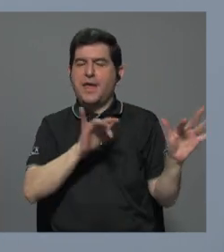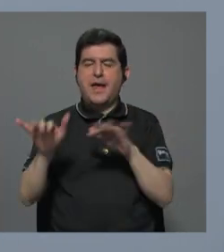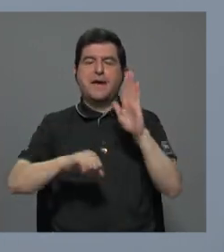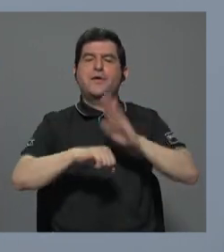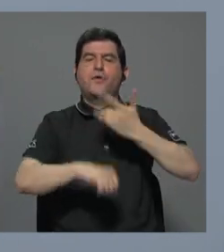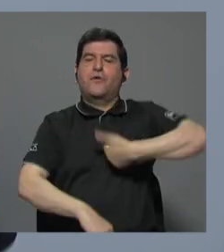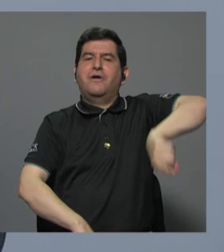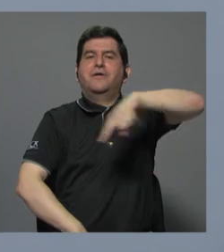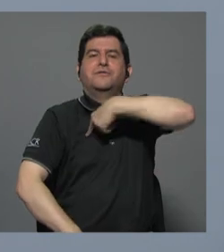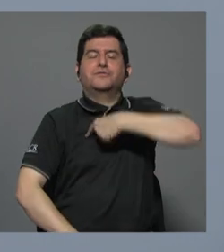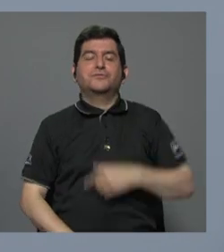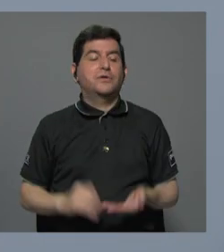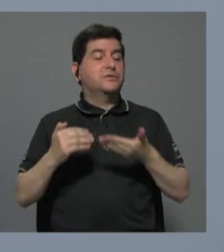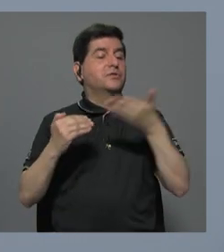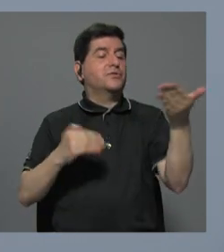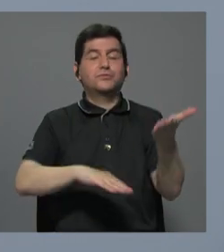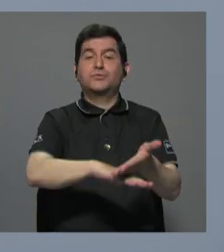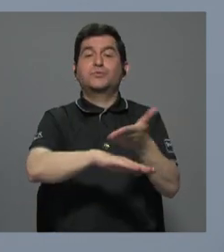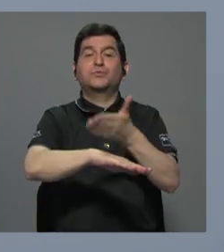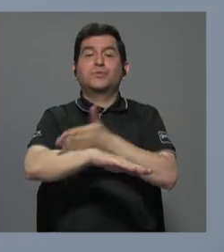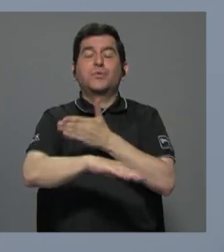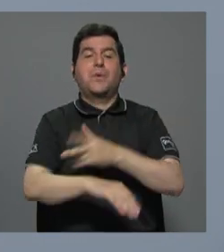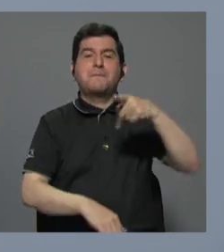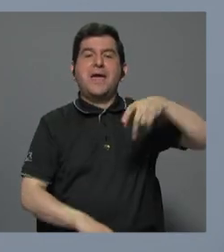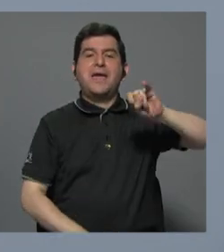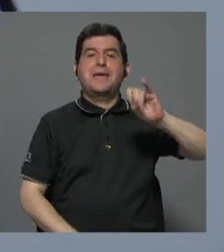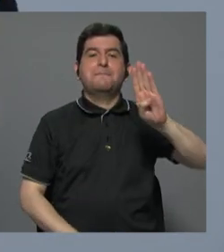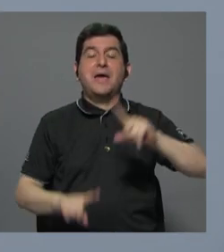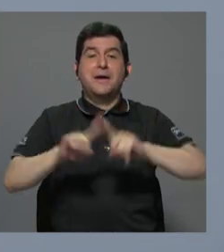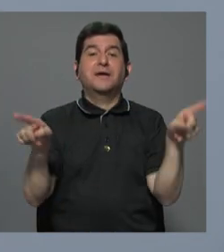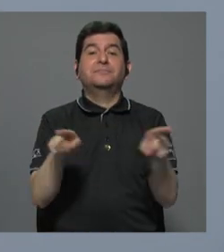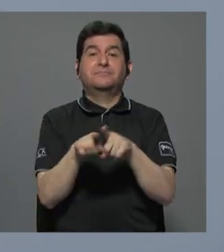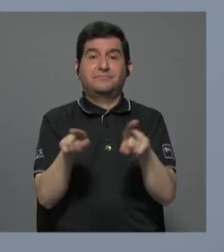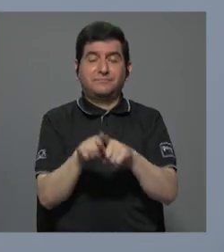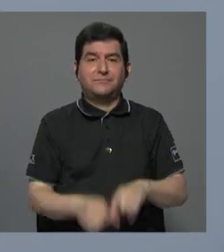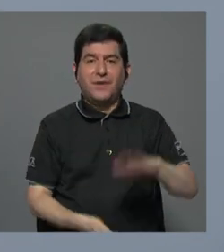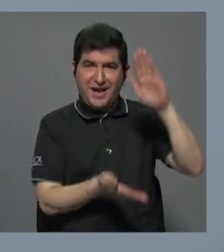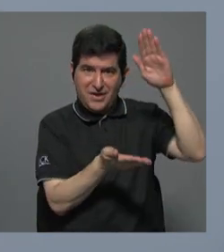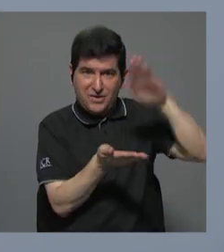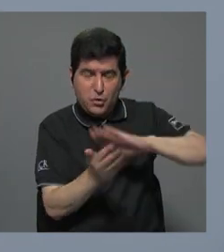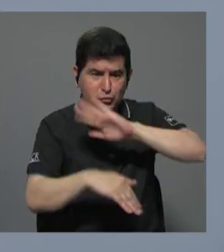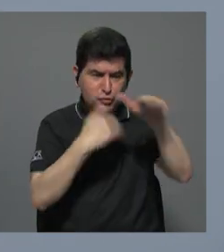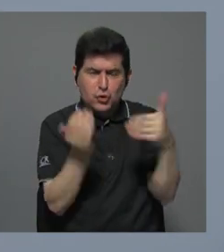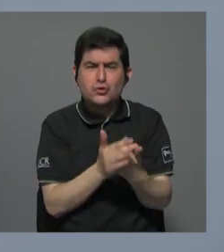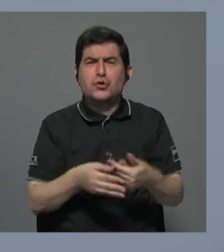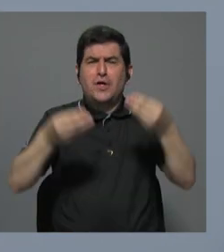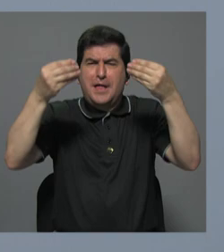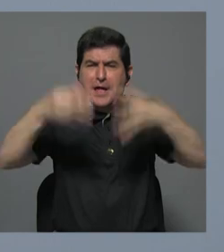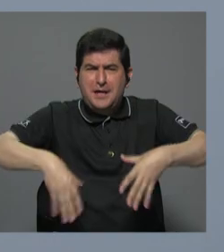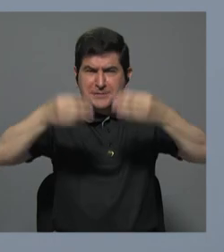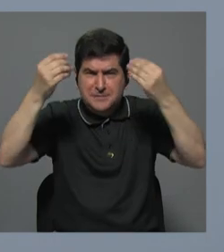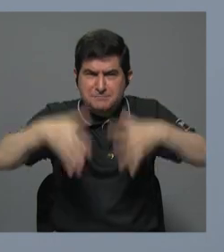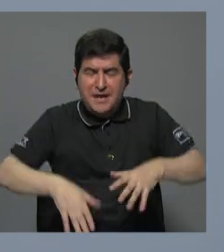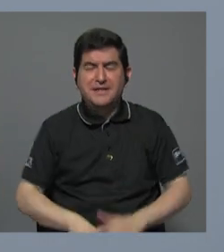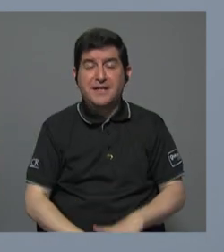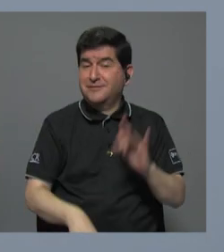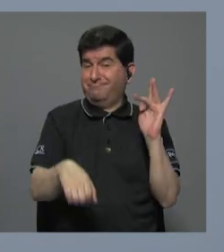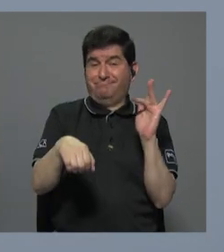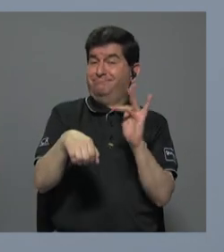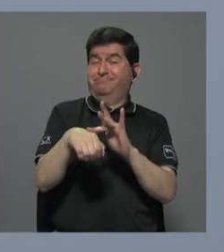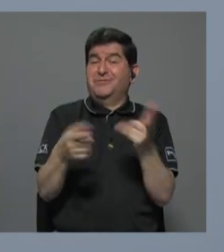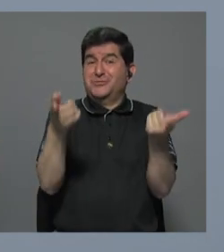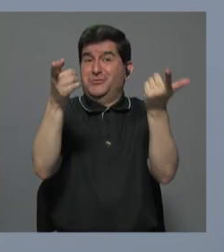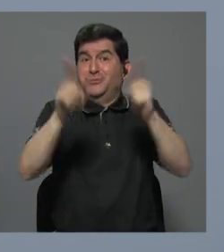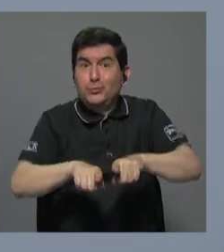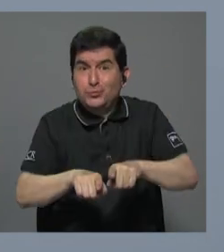permita a nosotros ese elemento de crecimiento del producto interno bruto pero además de eso de reducción de todas esas pérdidas intangibles que se están